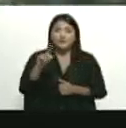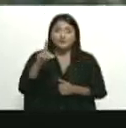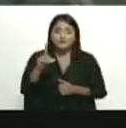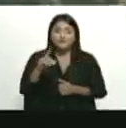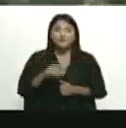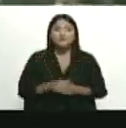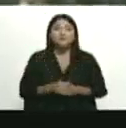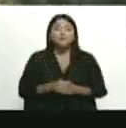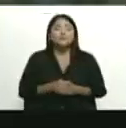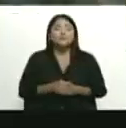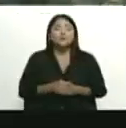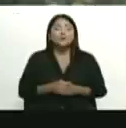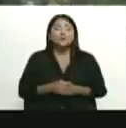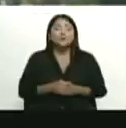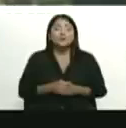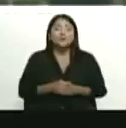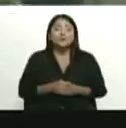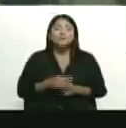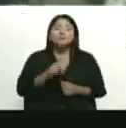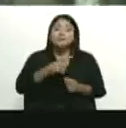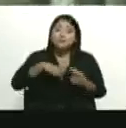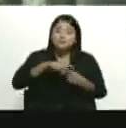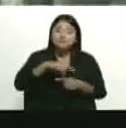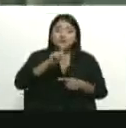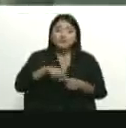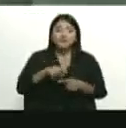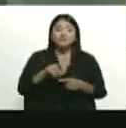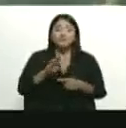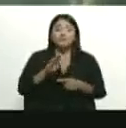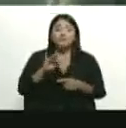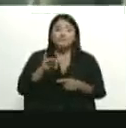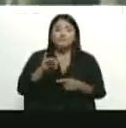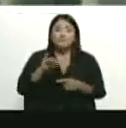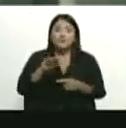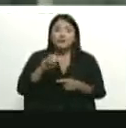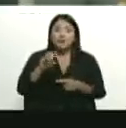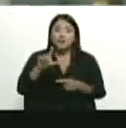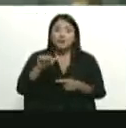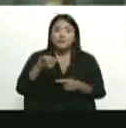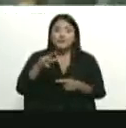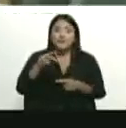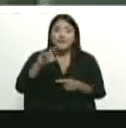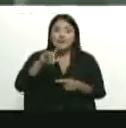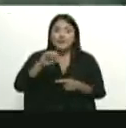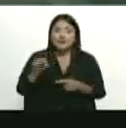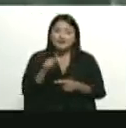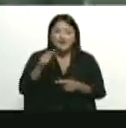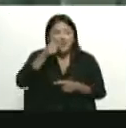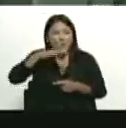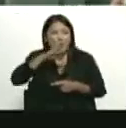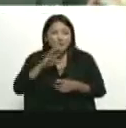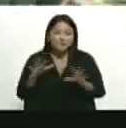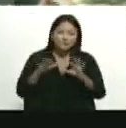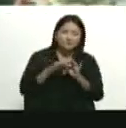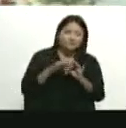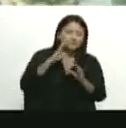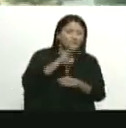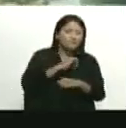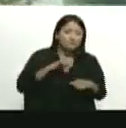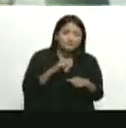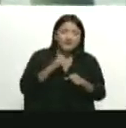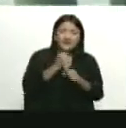patrio. No podemos dejar de mencionar los bricomiles como una organización social comprometida con el pueblo y el trabajo